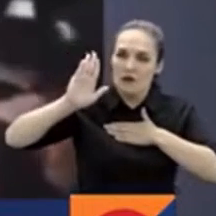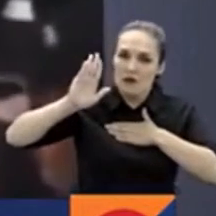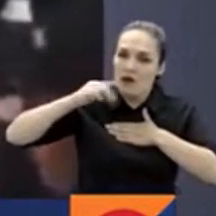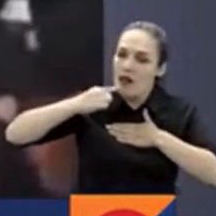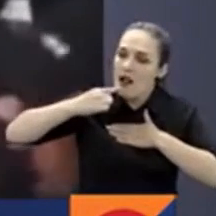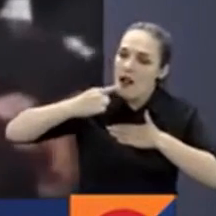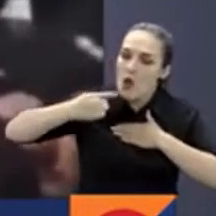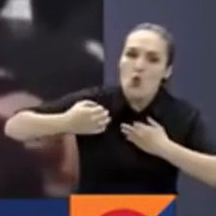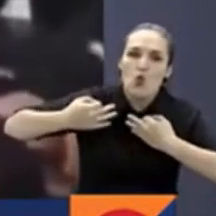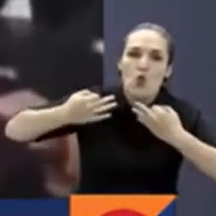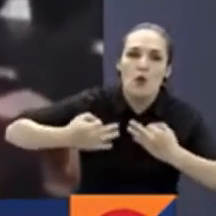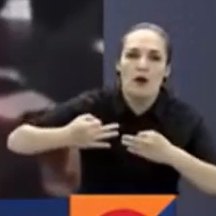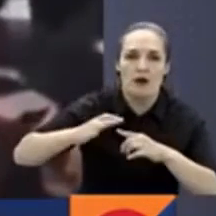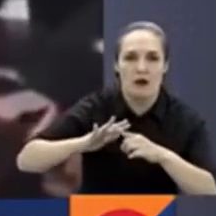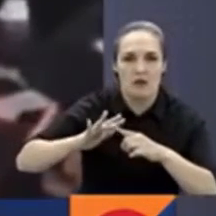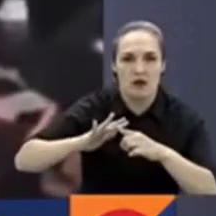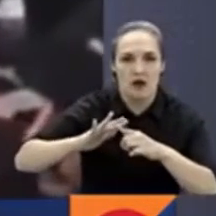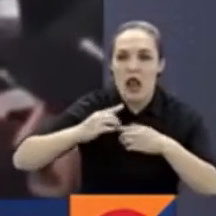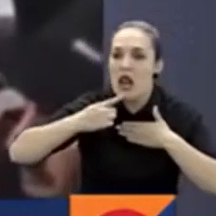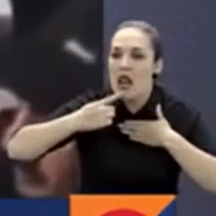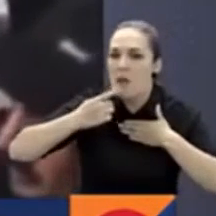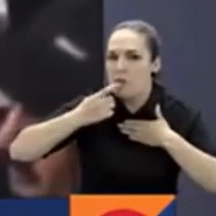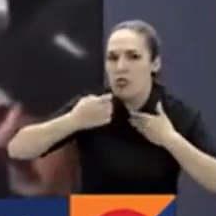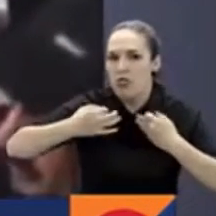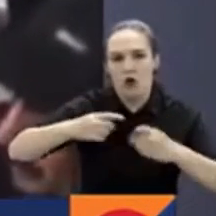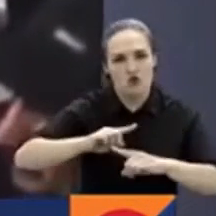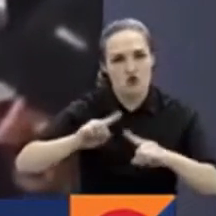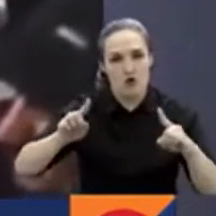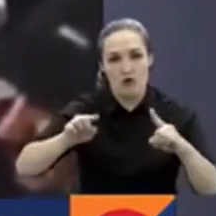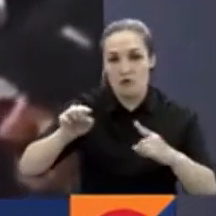documento es que ustedes intentaron claramente